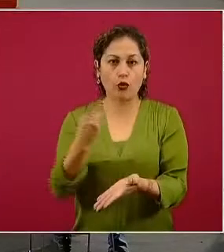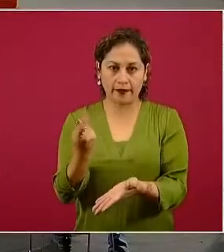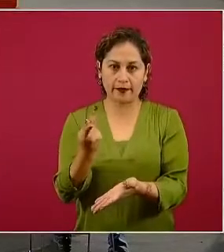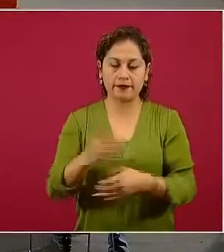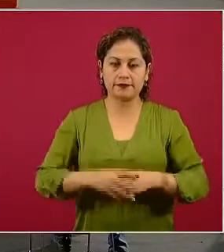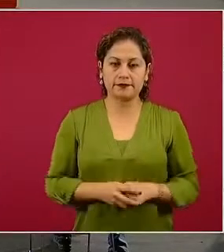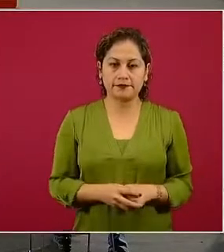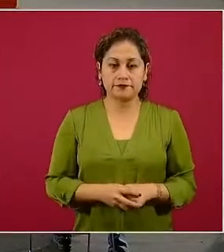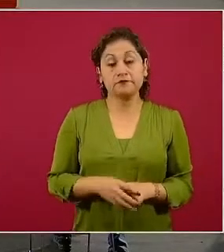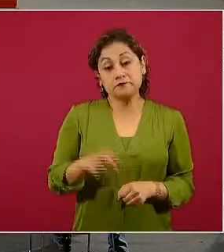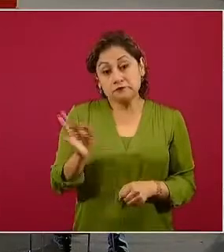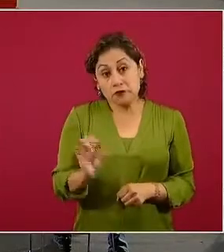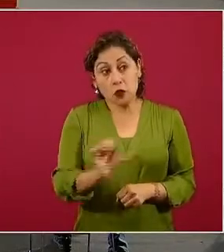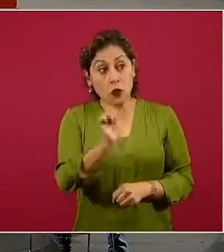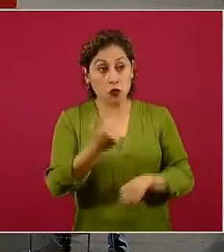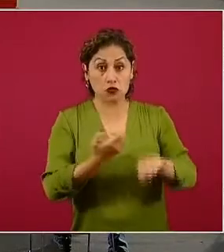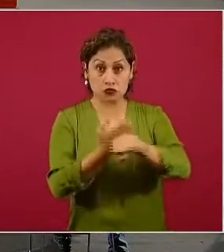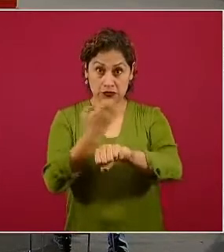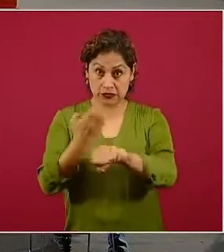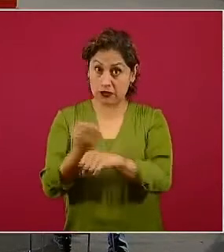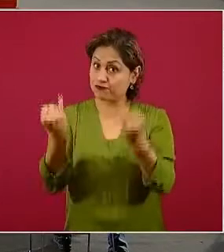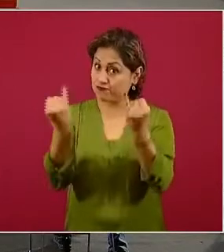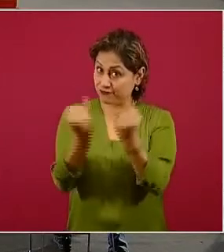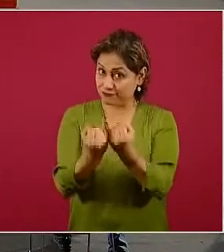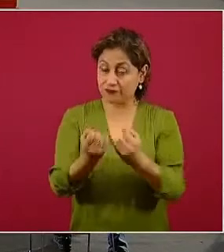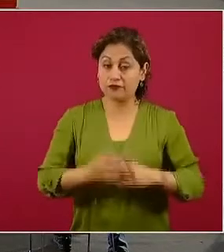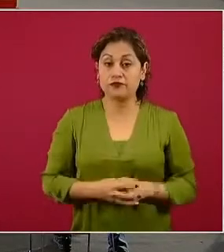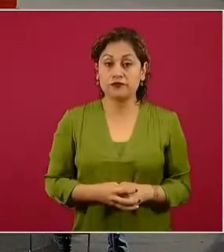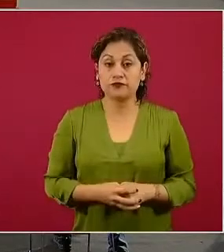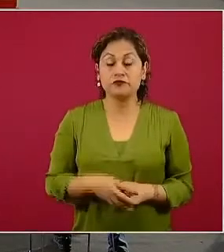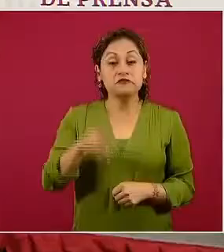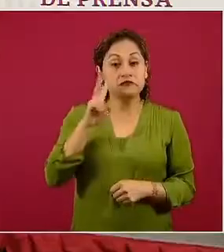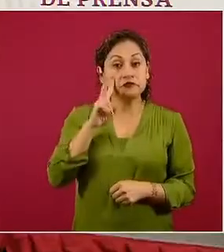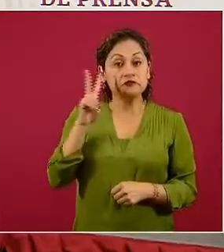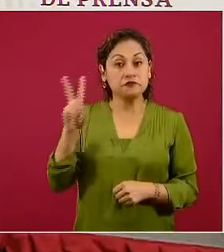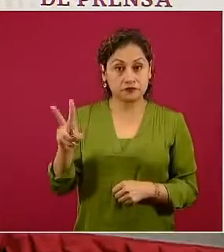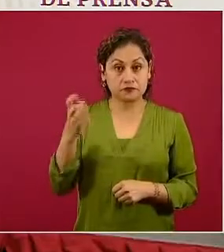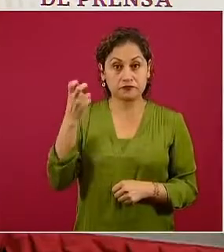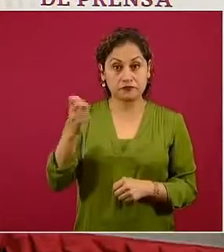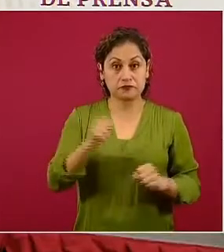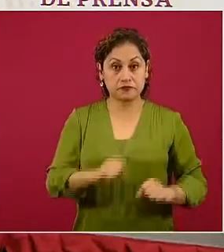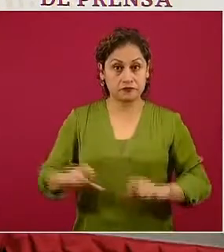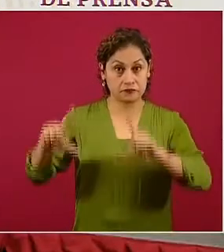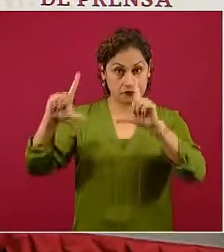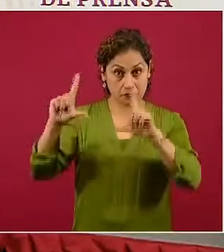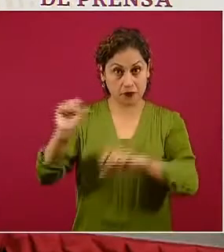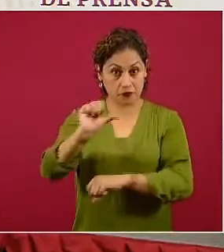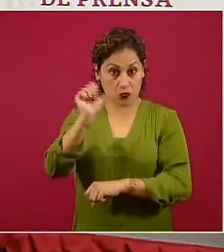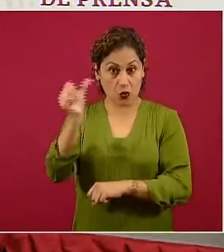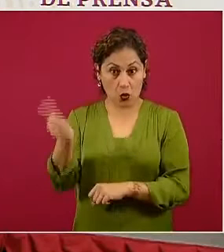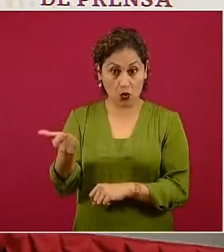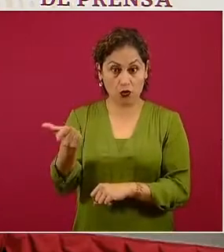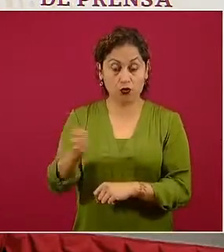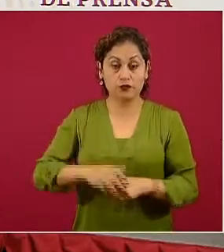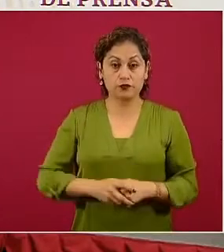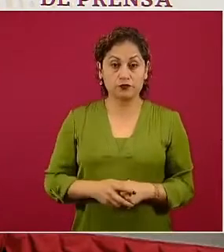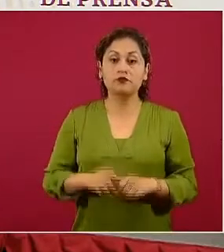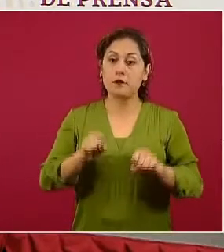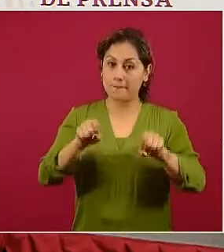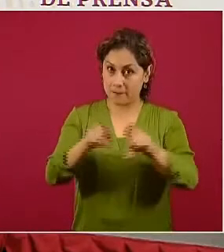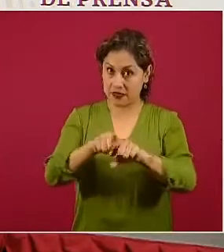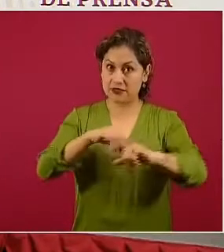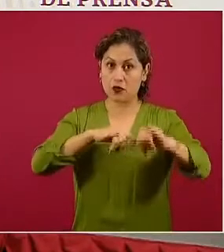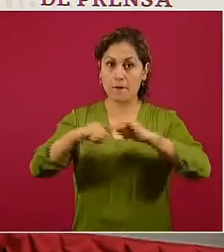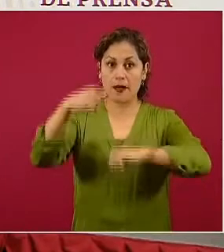demás entidades federativas. De hecho, si vemos el siguiente gráfico, que también es el mapa de riesgo,